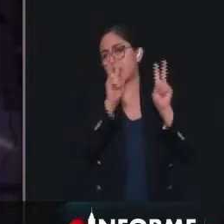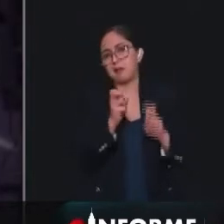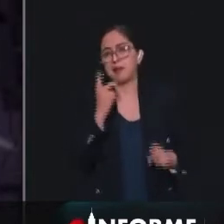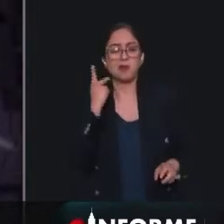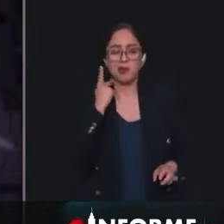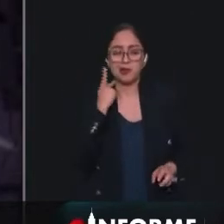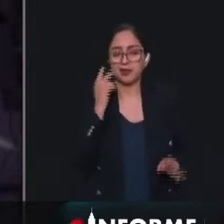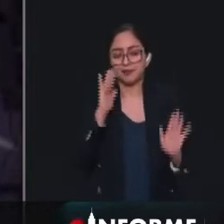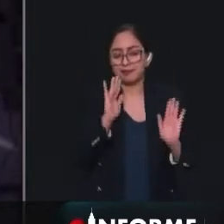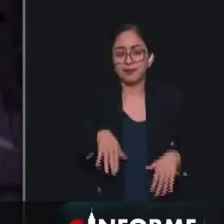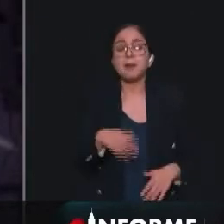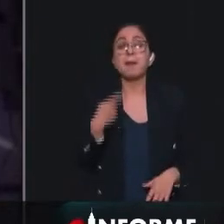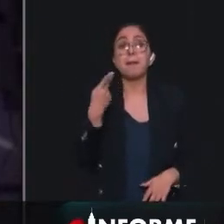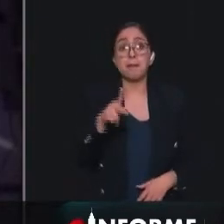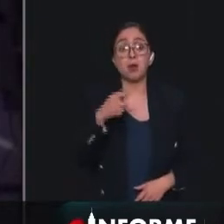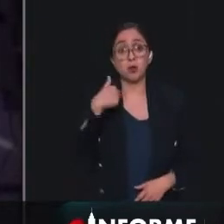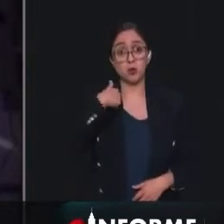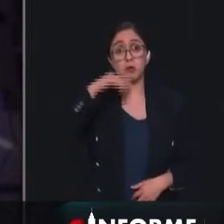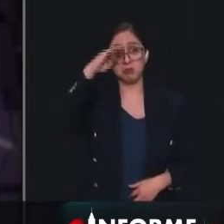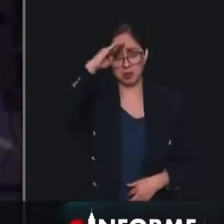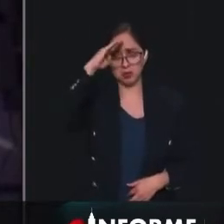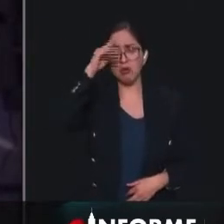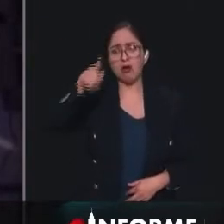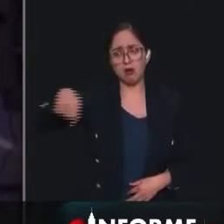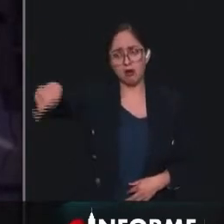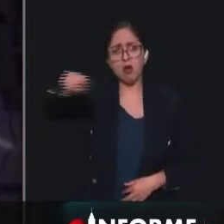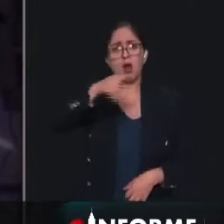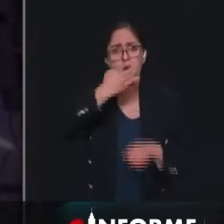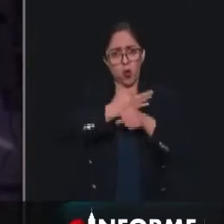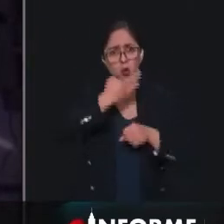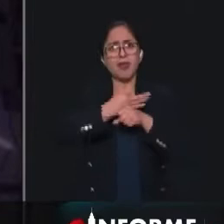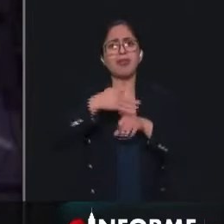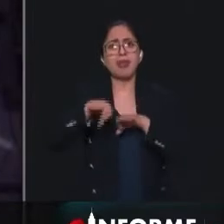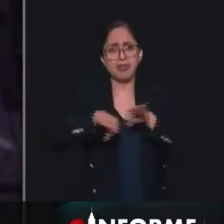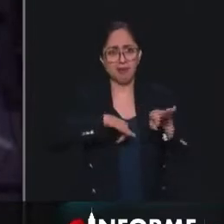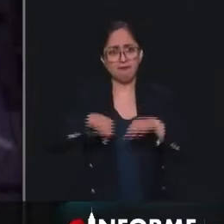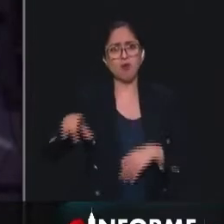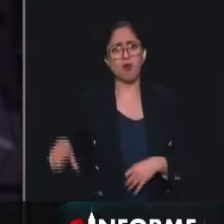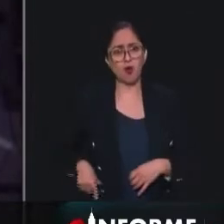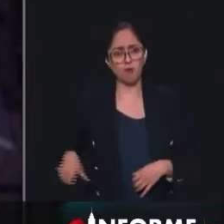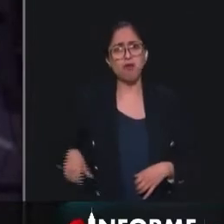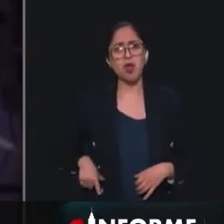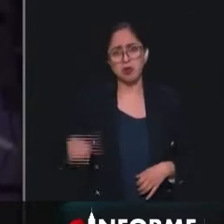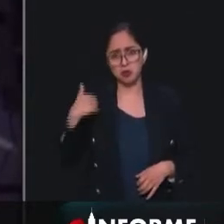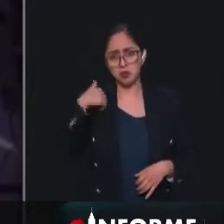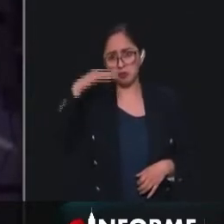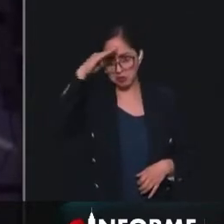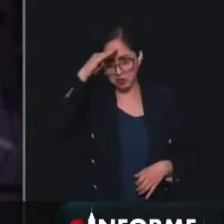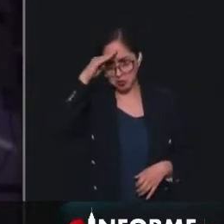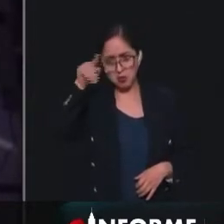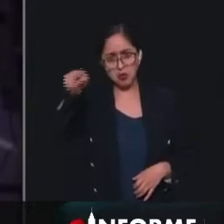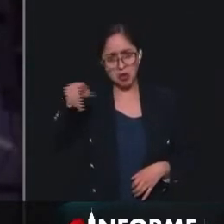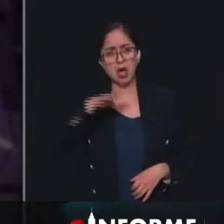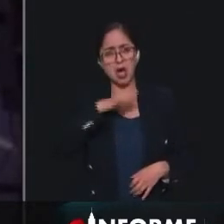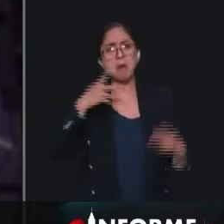Pero yo creo que hay liderazgos capaces de ir a una segunda etapa de la Cuarta